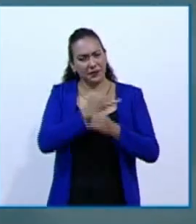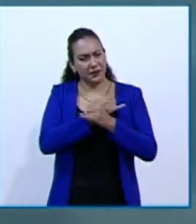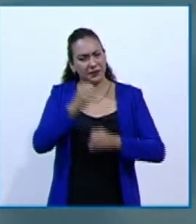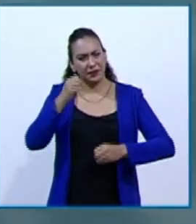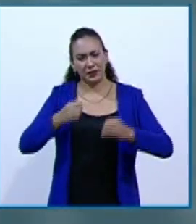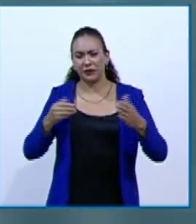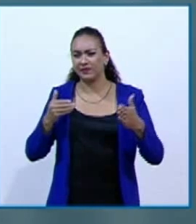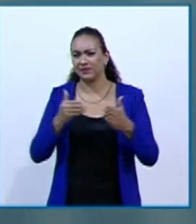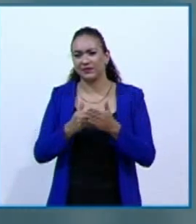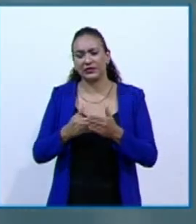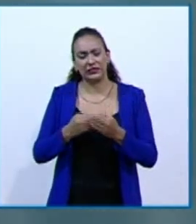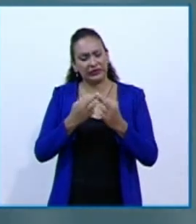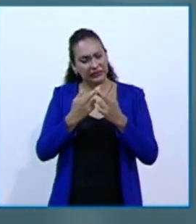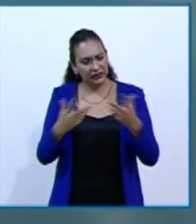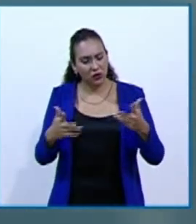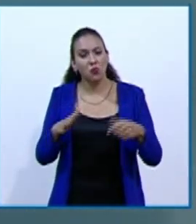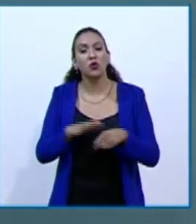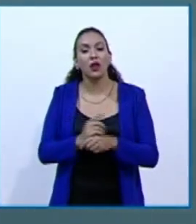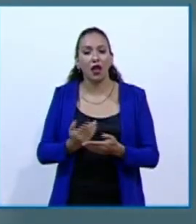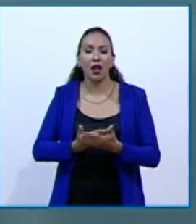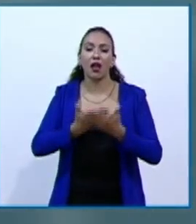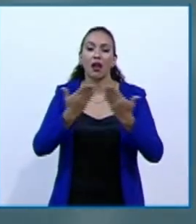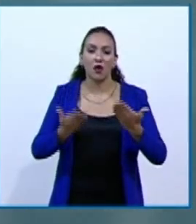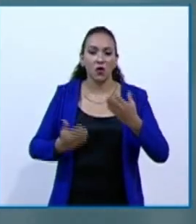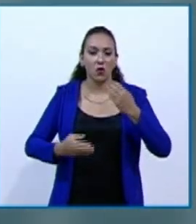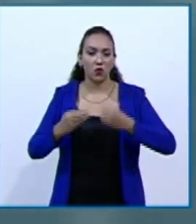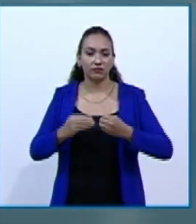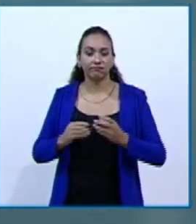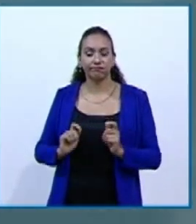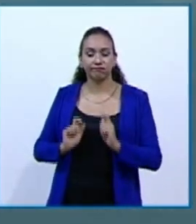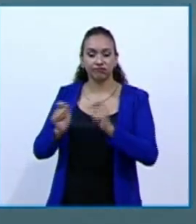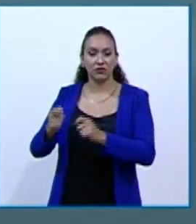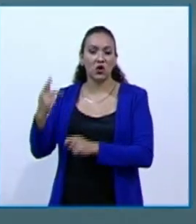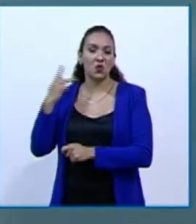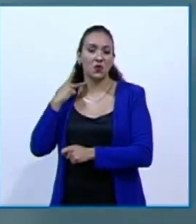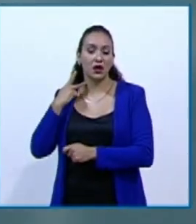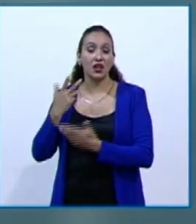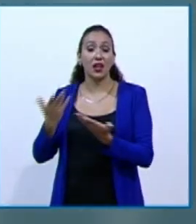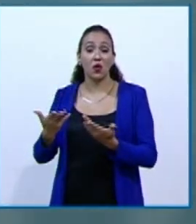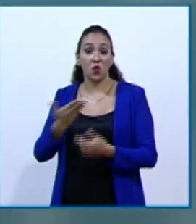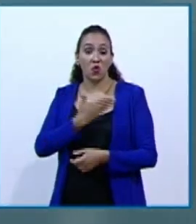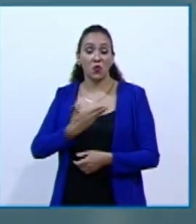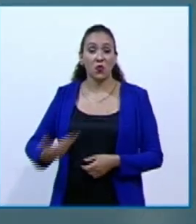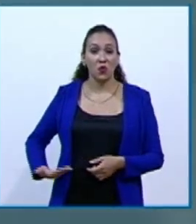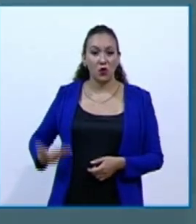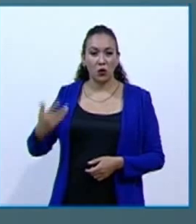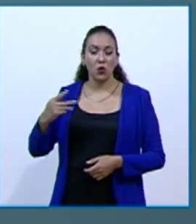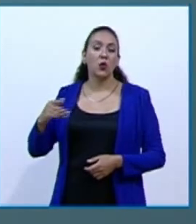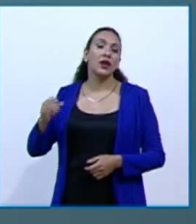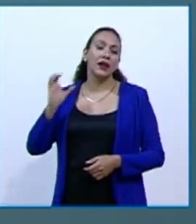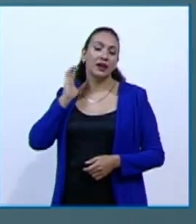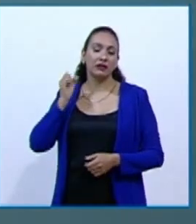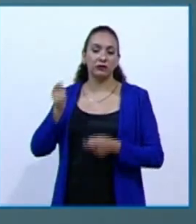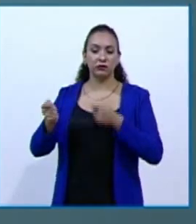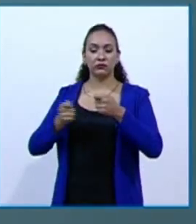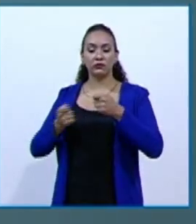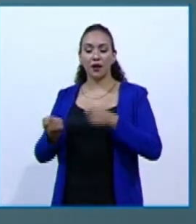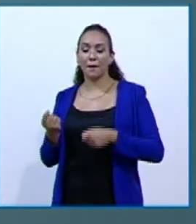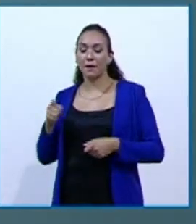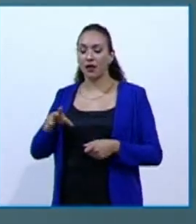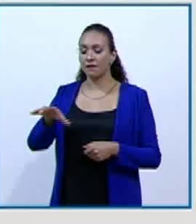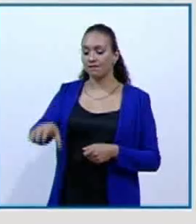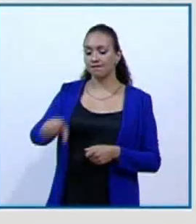judicial, pues implica la politización de la justicia, permitiendo que el partido gobernante proponga y designe a sus juezas y